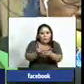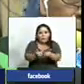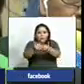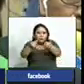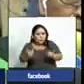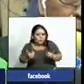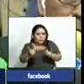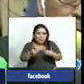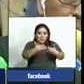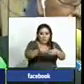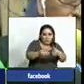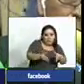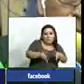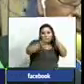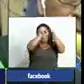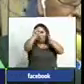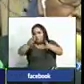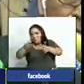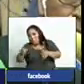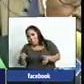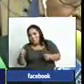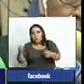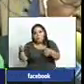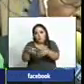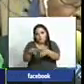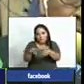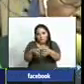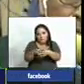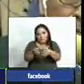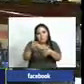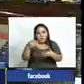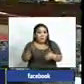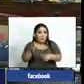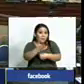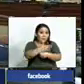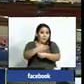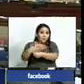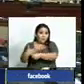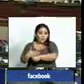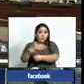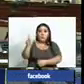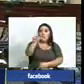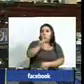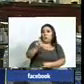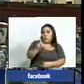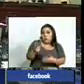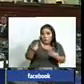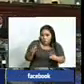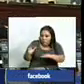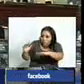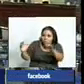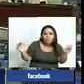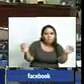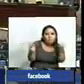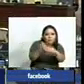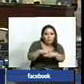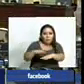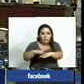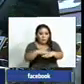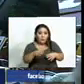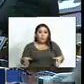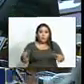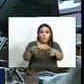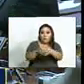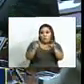de organizaciones o de partidos. Para el lunes se ha convocado a la comisión política